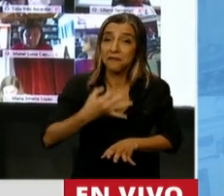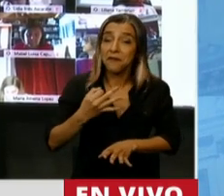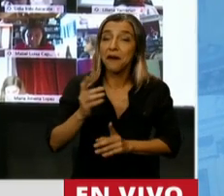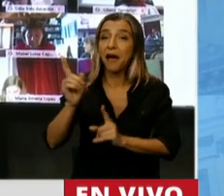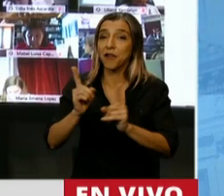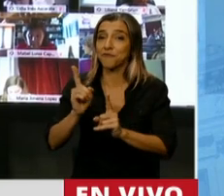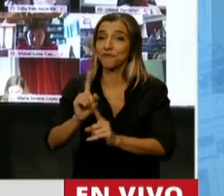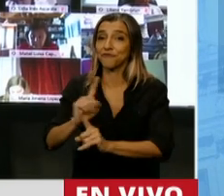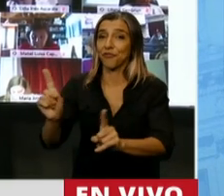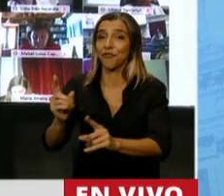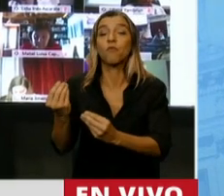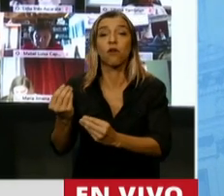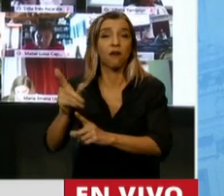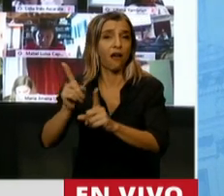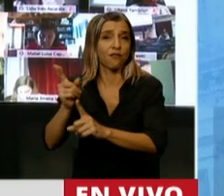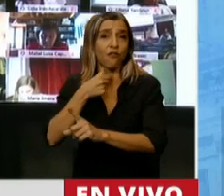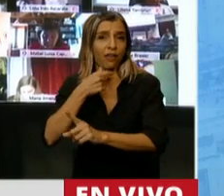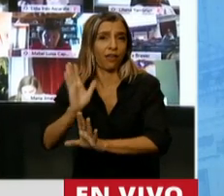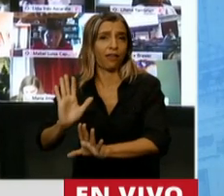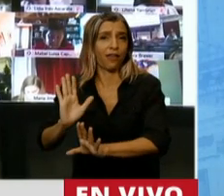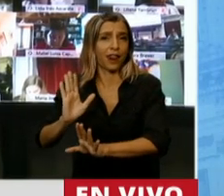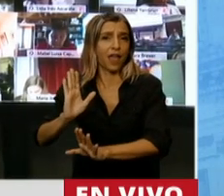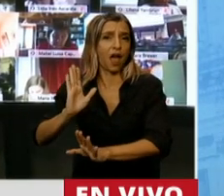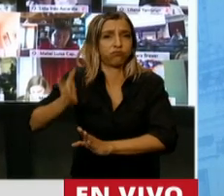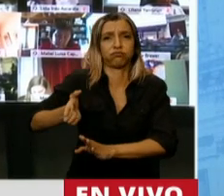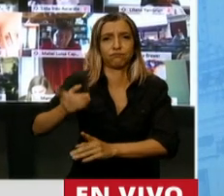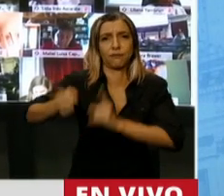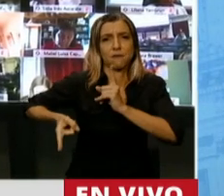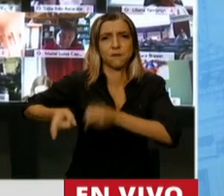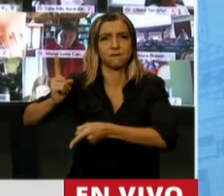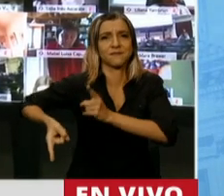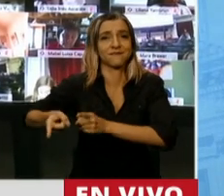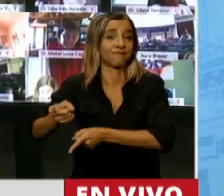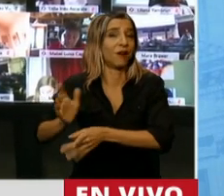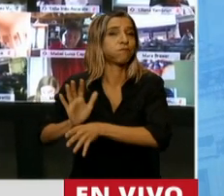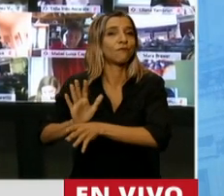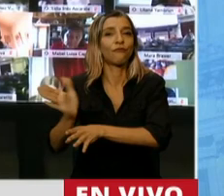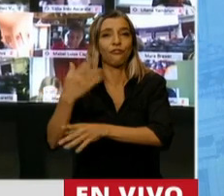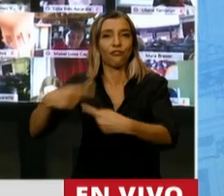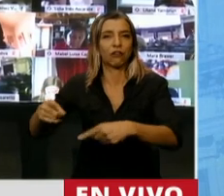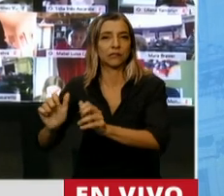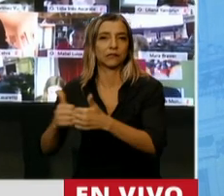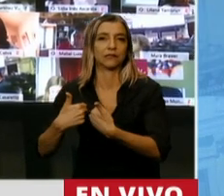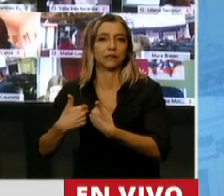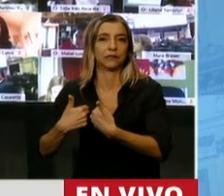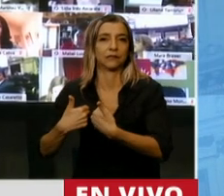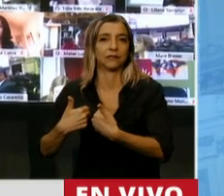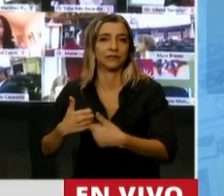Obviamente no ganaron los que querían la impunidad y querían mantener todo en la oscuridad.